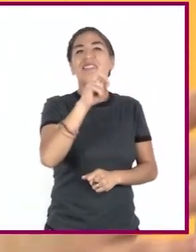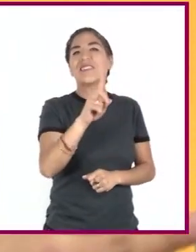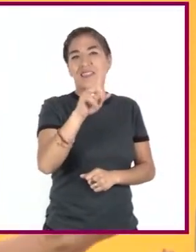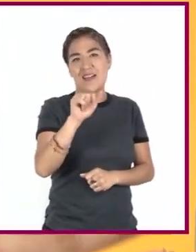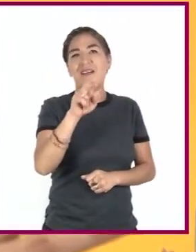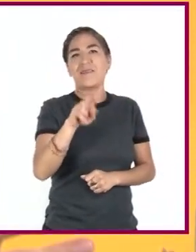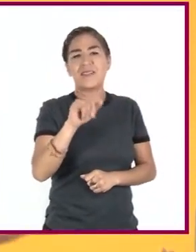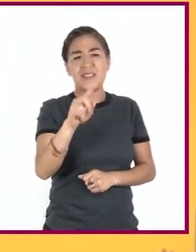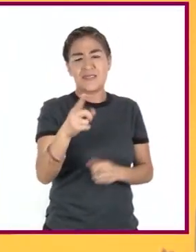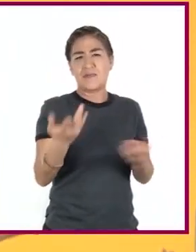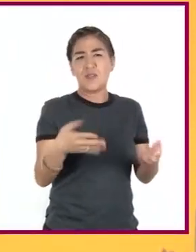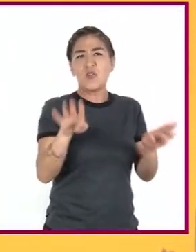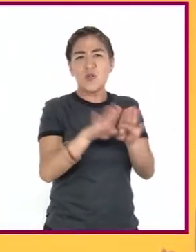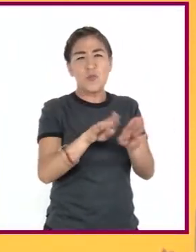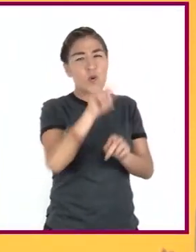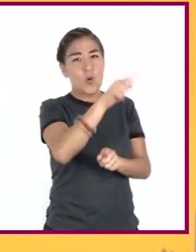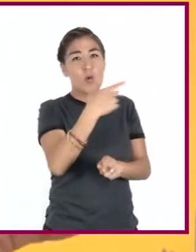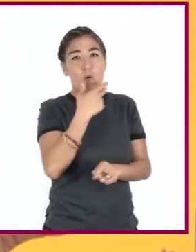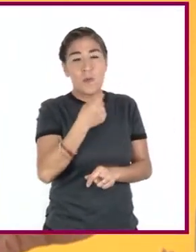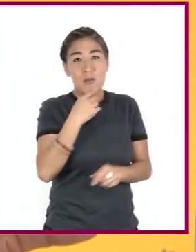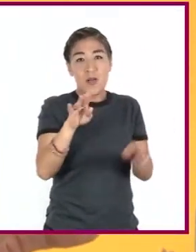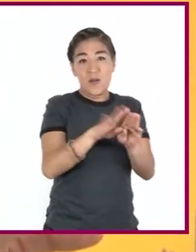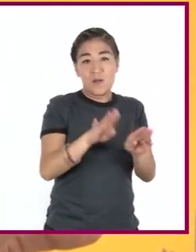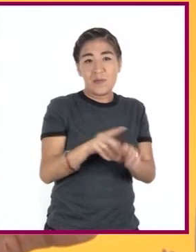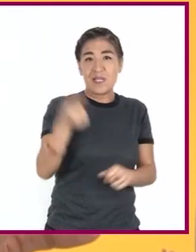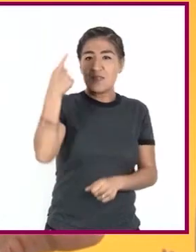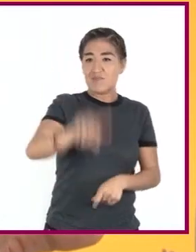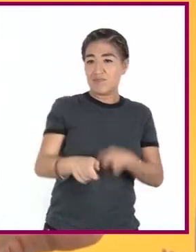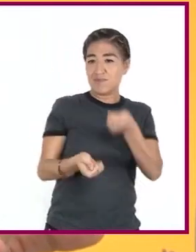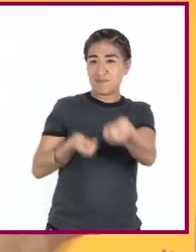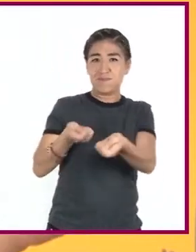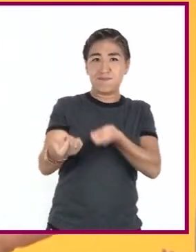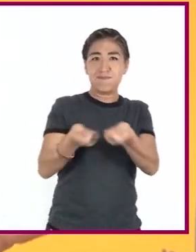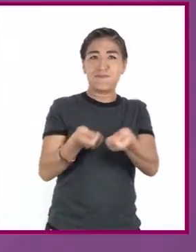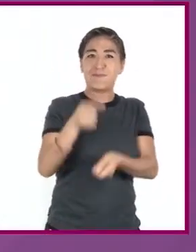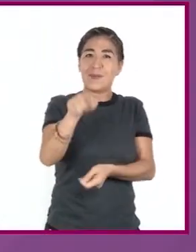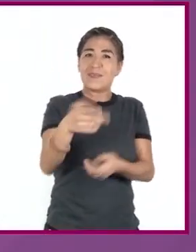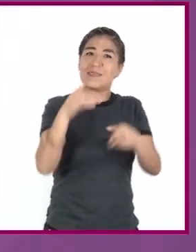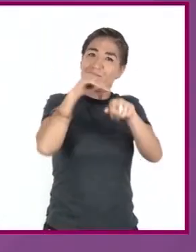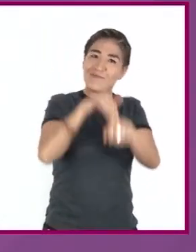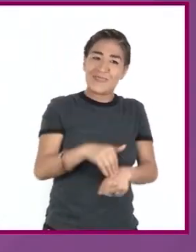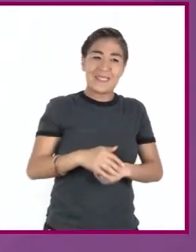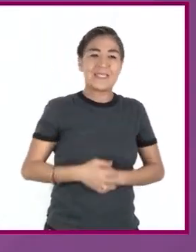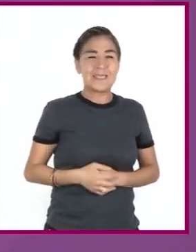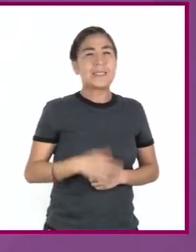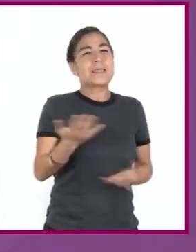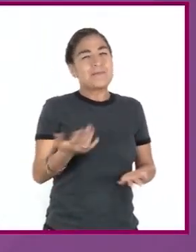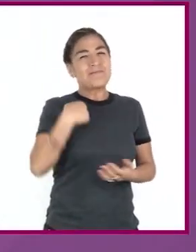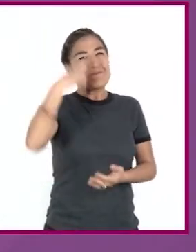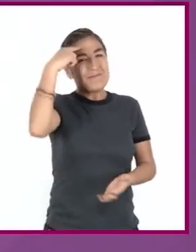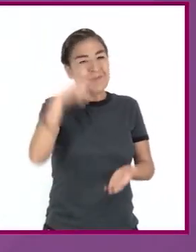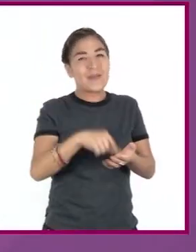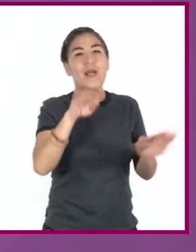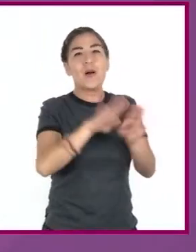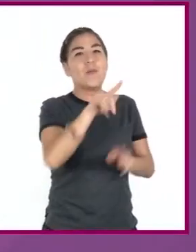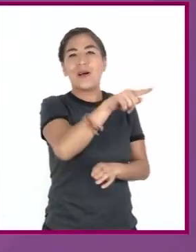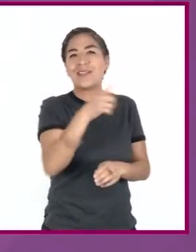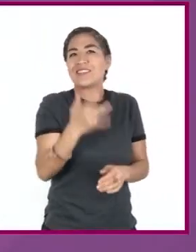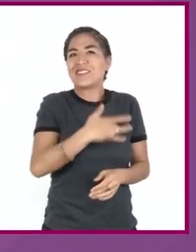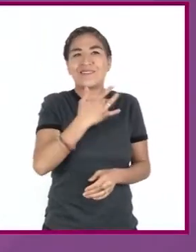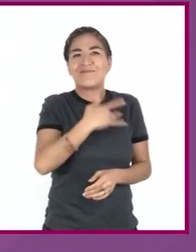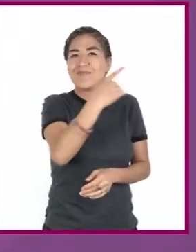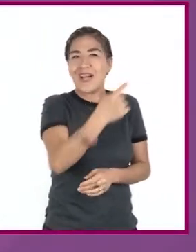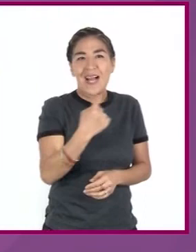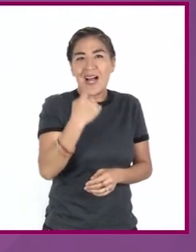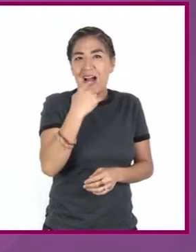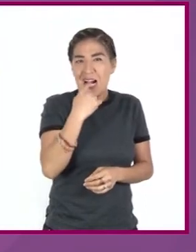No es posible, ese hombre lo quería tener bien controlado todo el tiempo. Yo pienso que él no aceptaba que era capaz de conducir